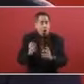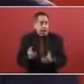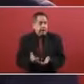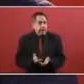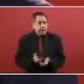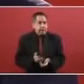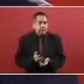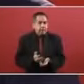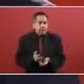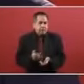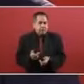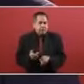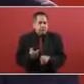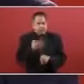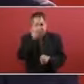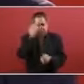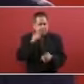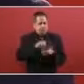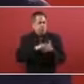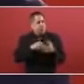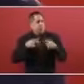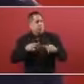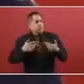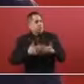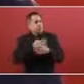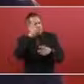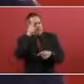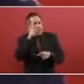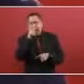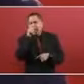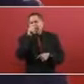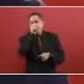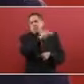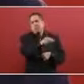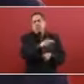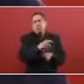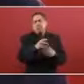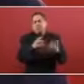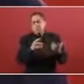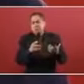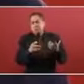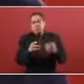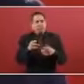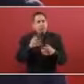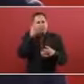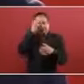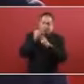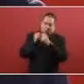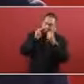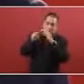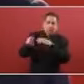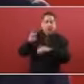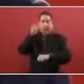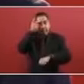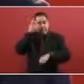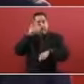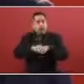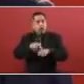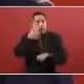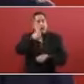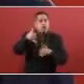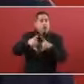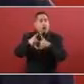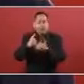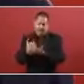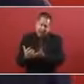¿Qué iba a saber un mexicano que el director del Infonavit